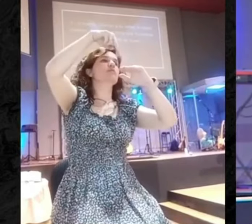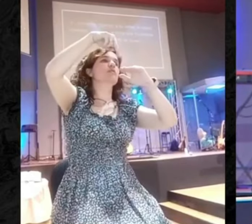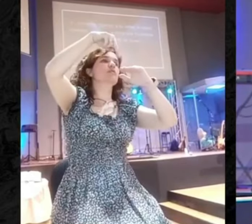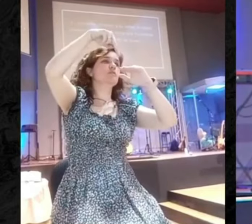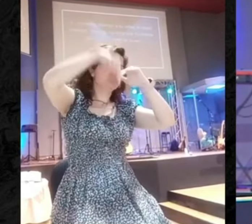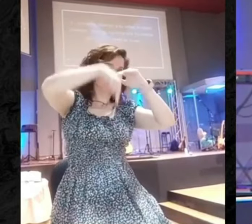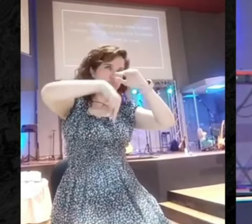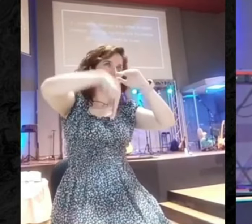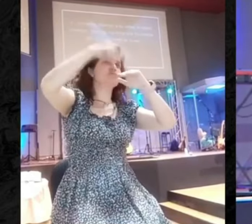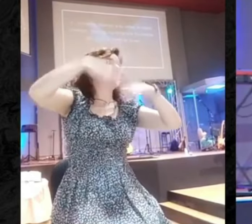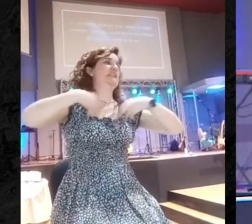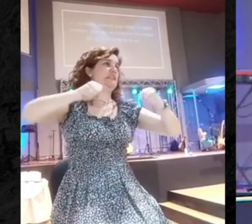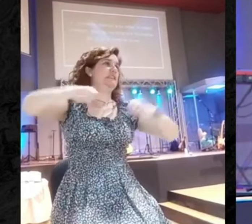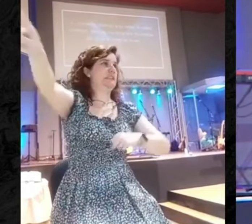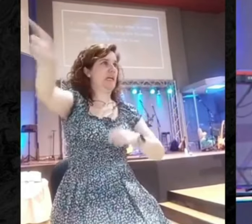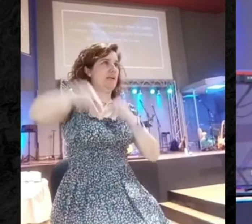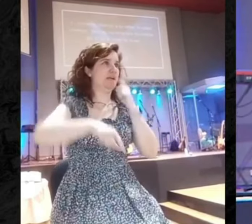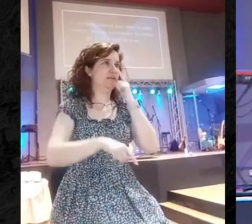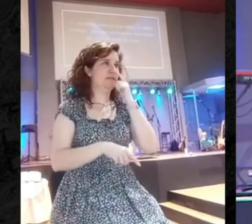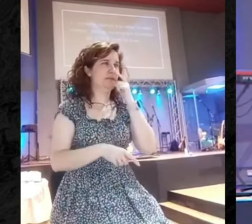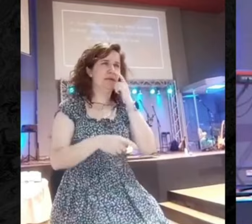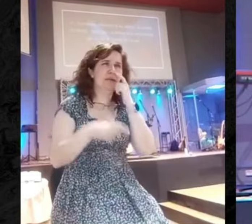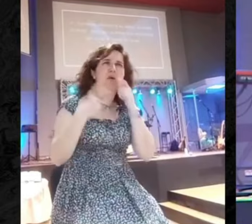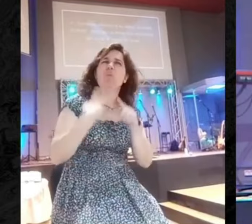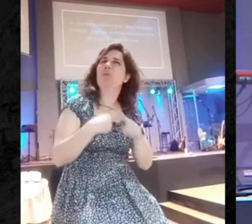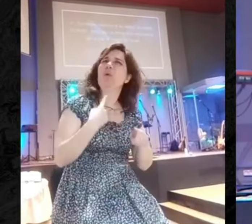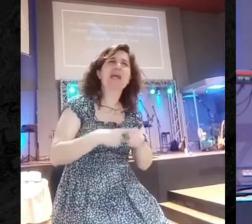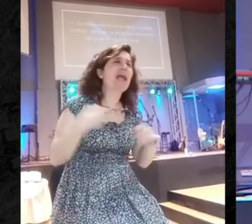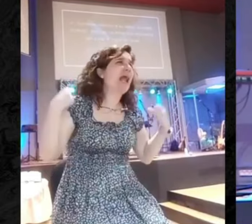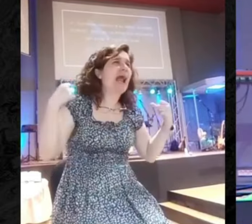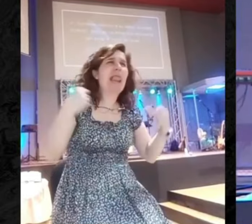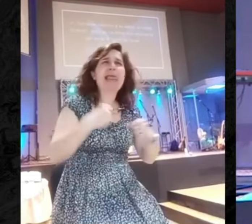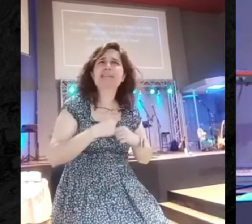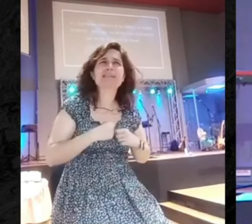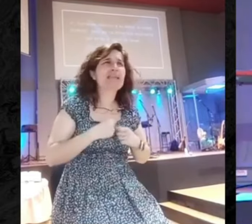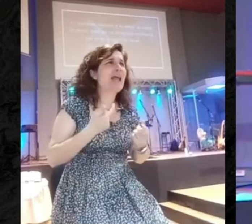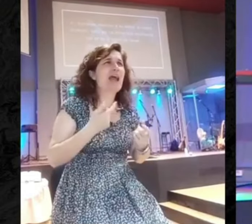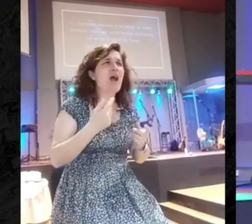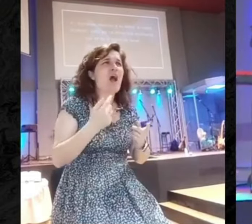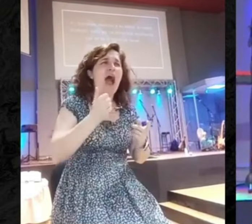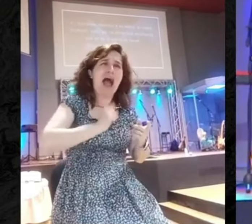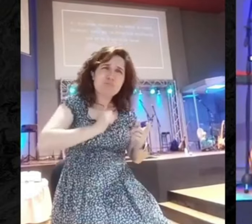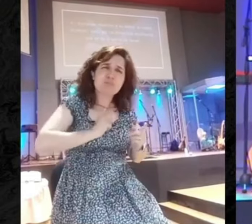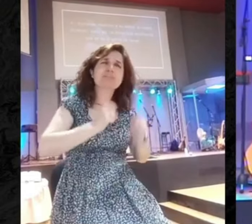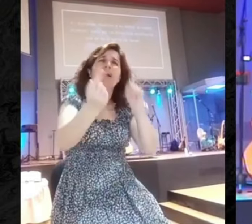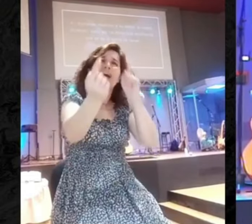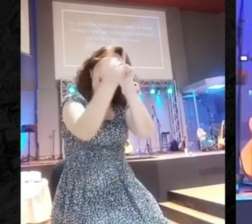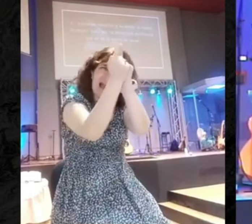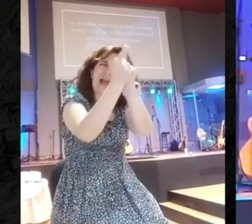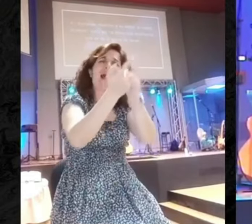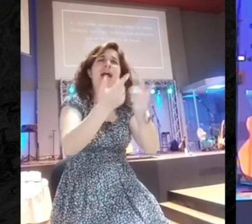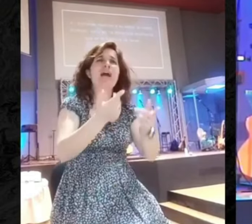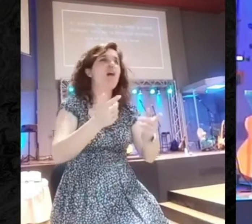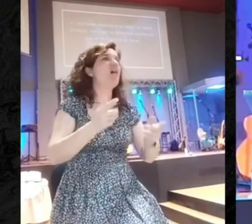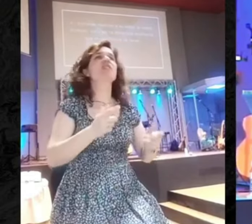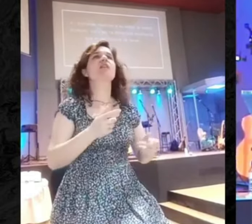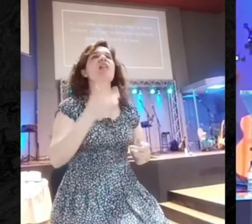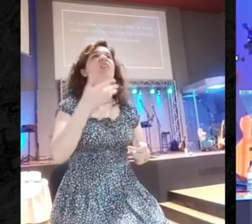nuestro queremos que todo el mundo Ah el lizardo el pastor